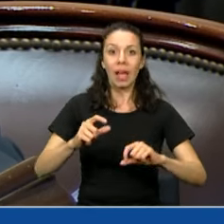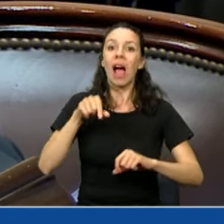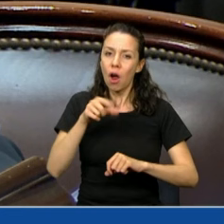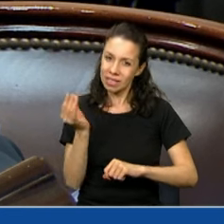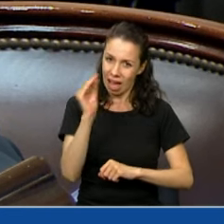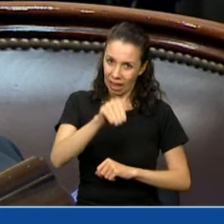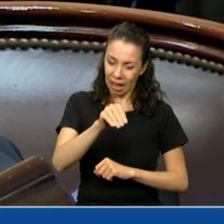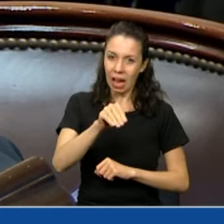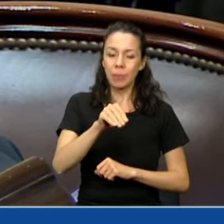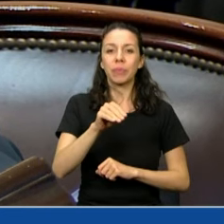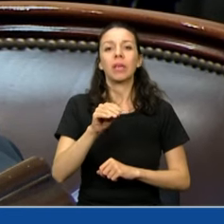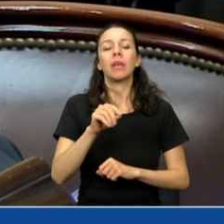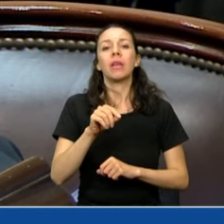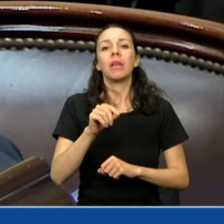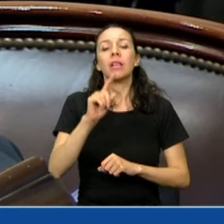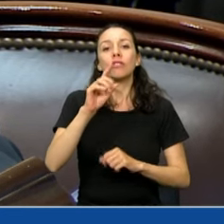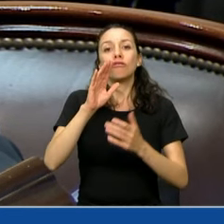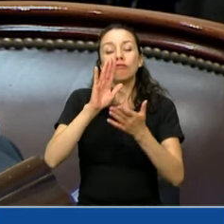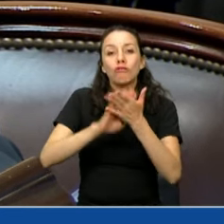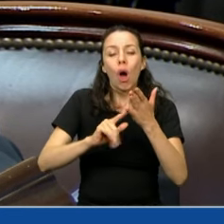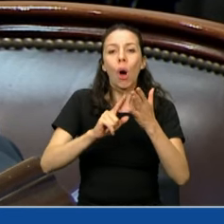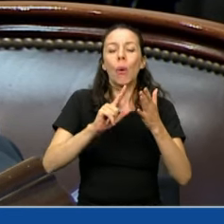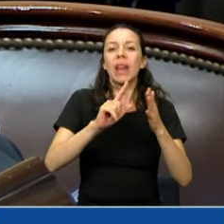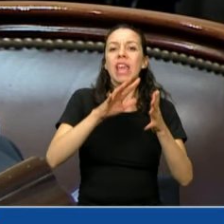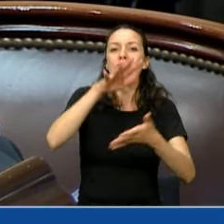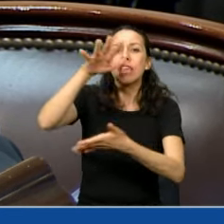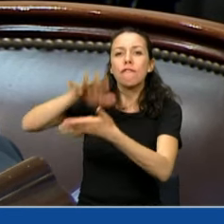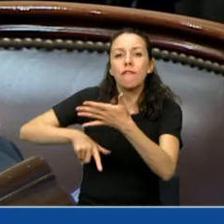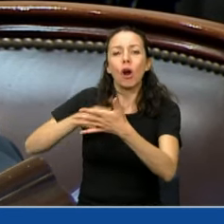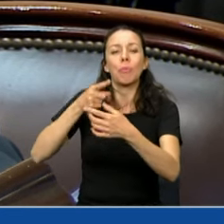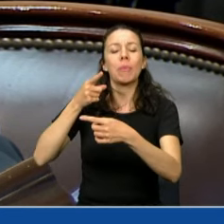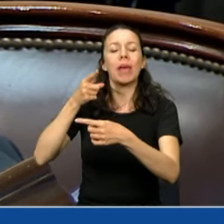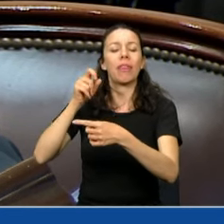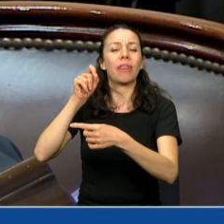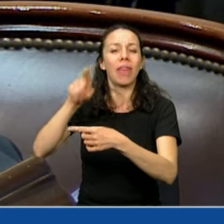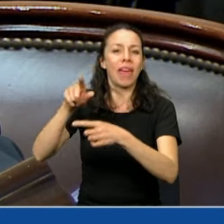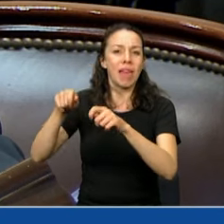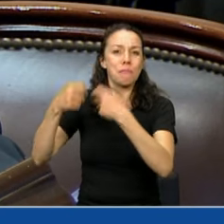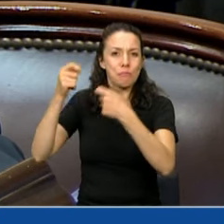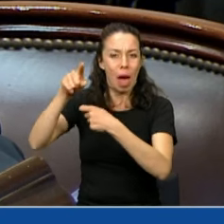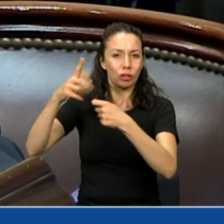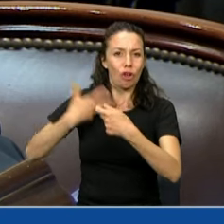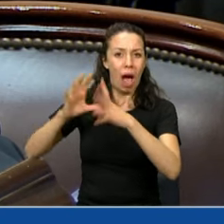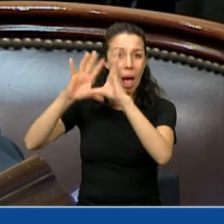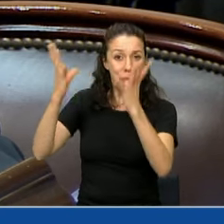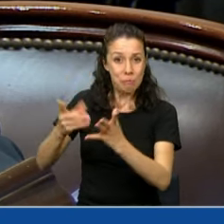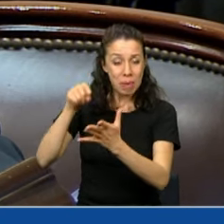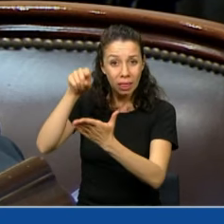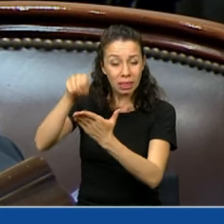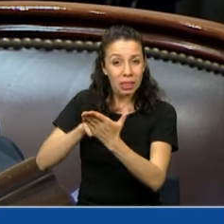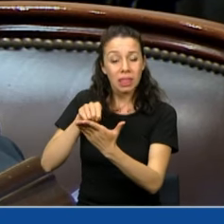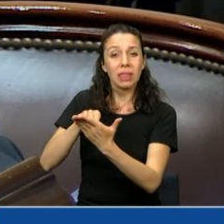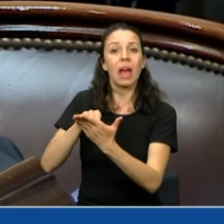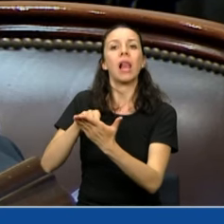modificación significativa en los términos que fue presentado el informe de impacto ambiental previsto en el estudio preliminar